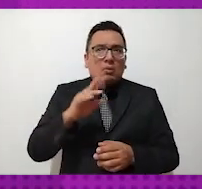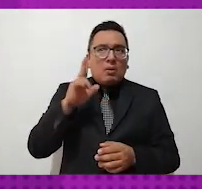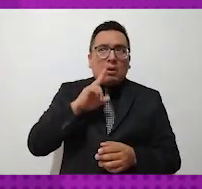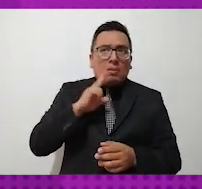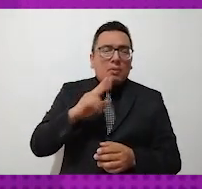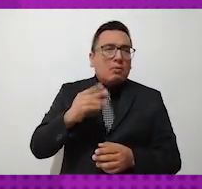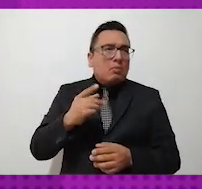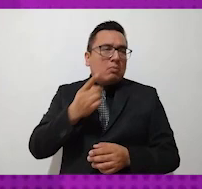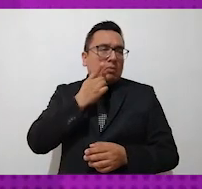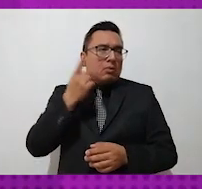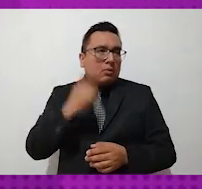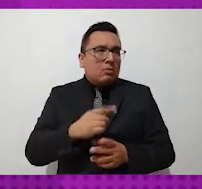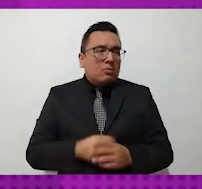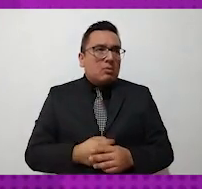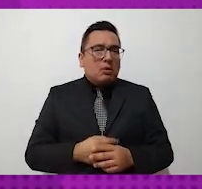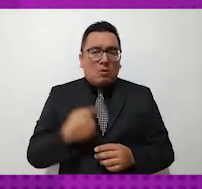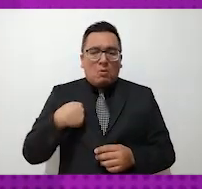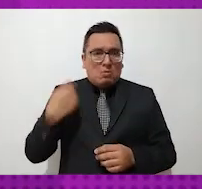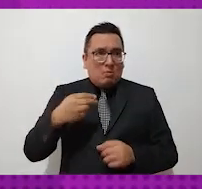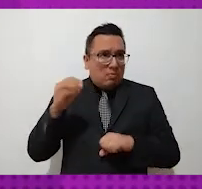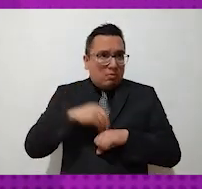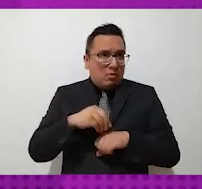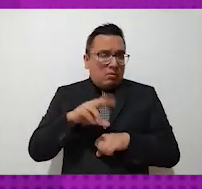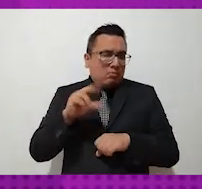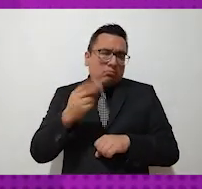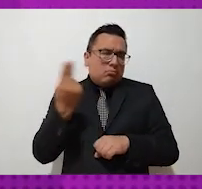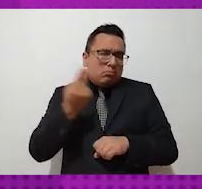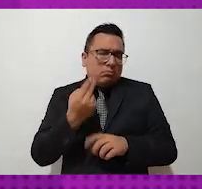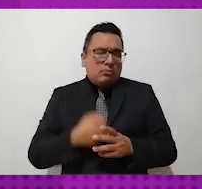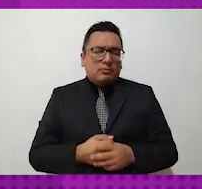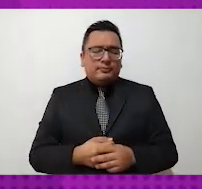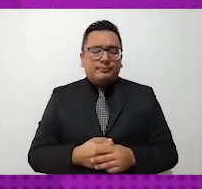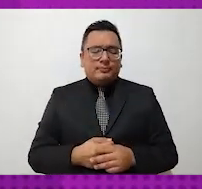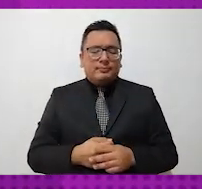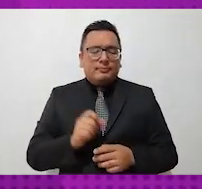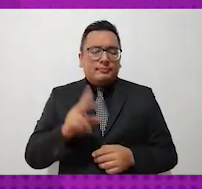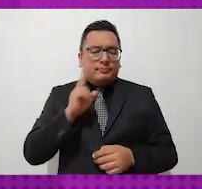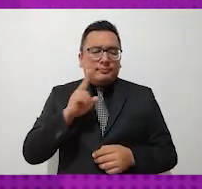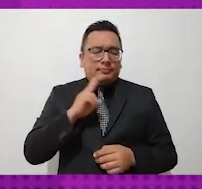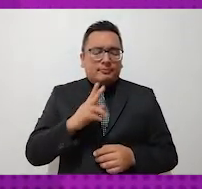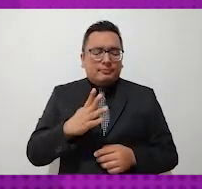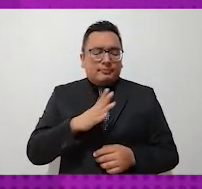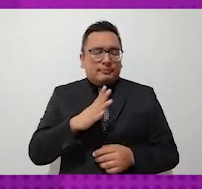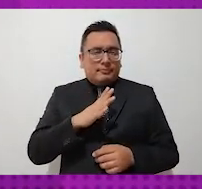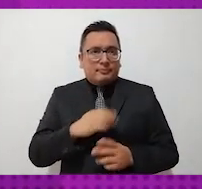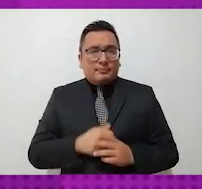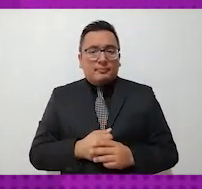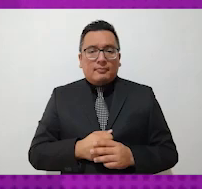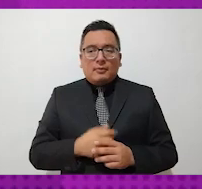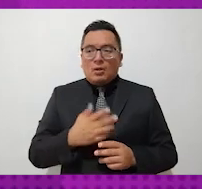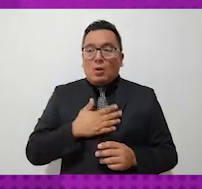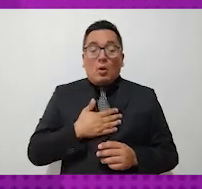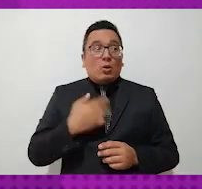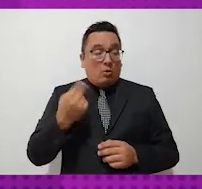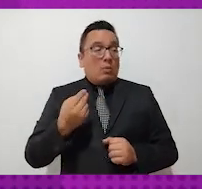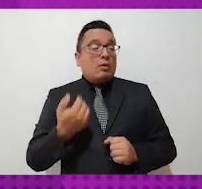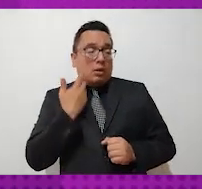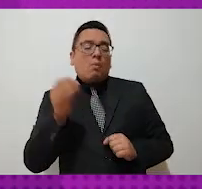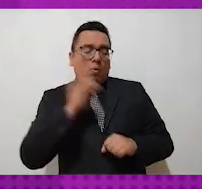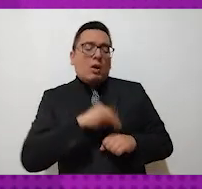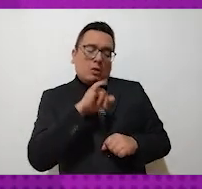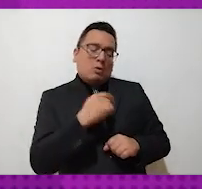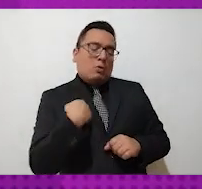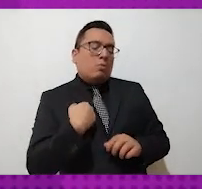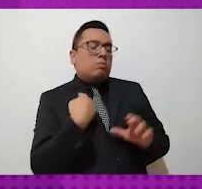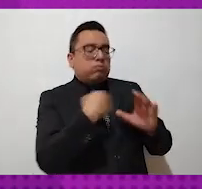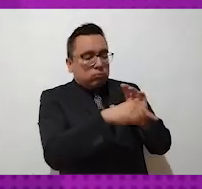puedes presentar las denuncias de manera anónima y cuál es el correo para presentarlas de manera en donde tú sí